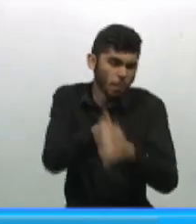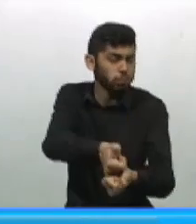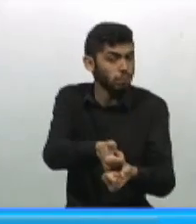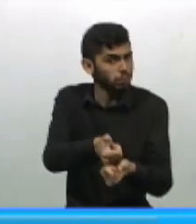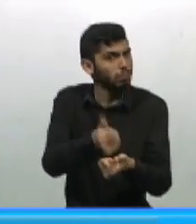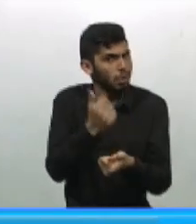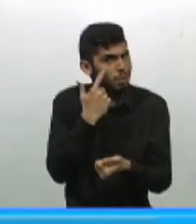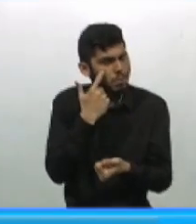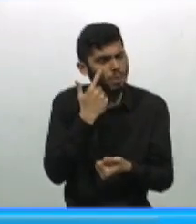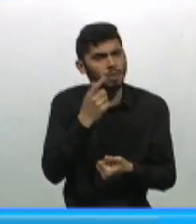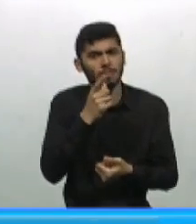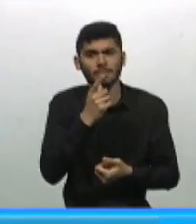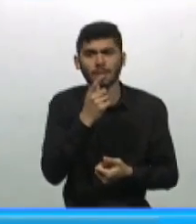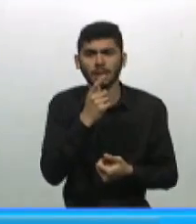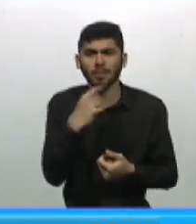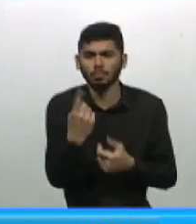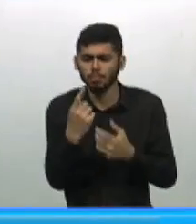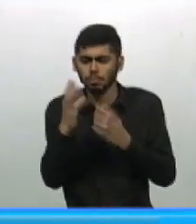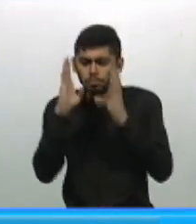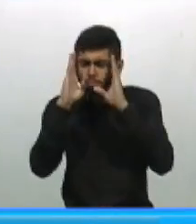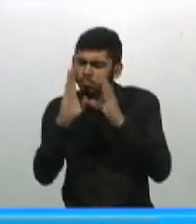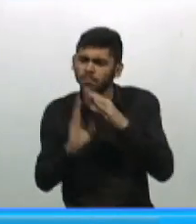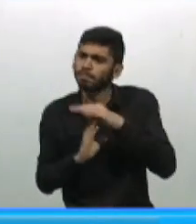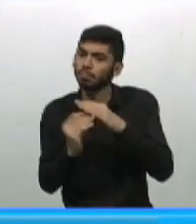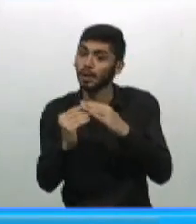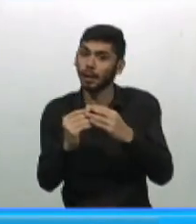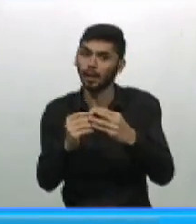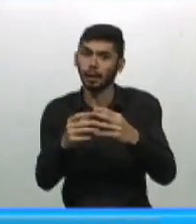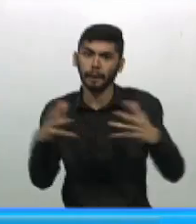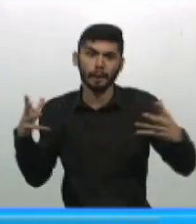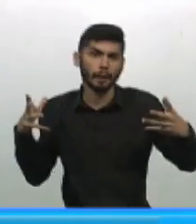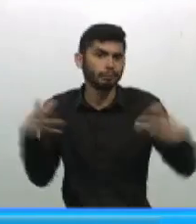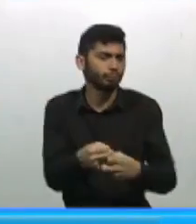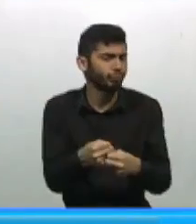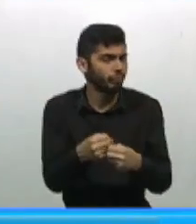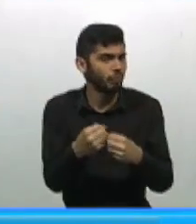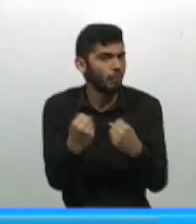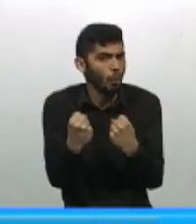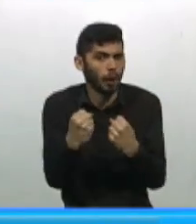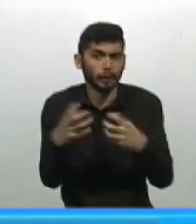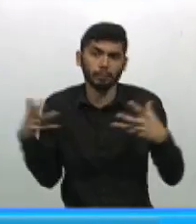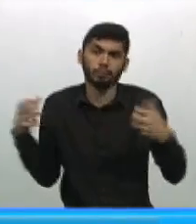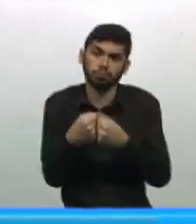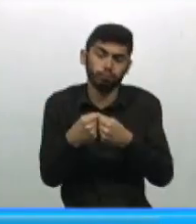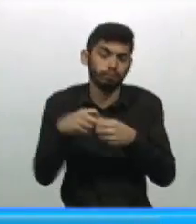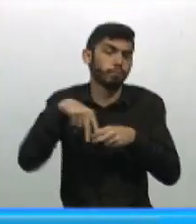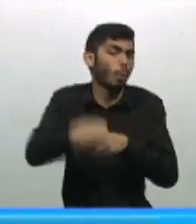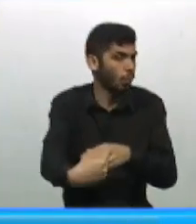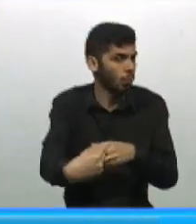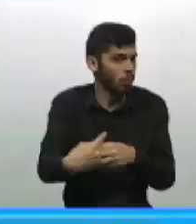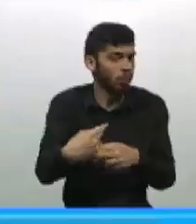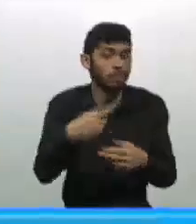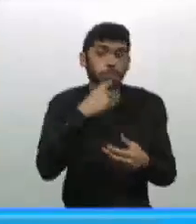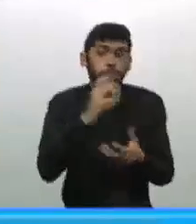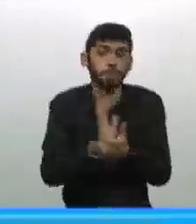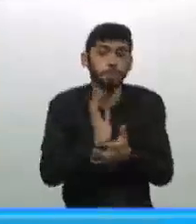que la primera premisa es tacles muy contundentes contundentes muy abajo para que los tipos no tengan opciones ni